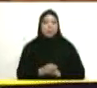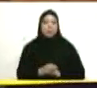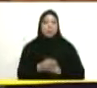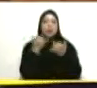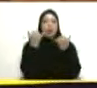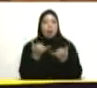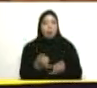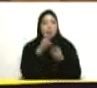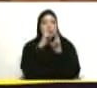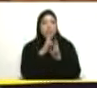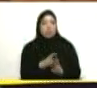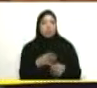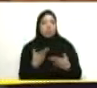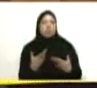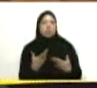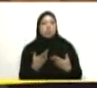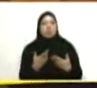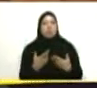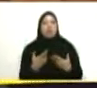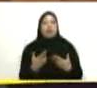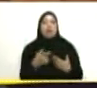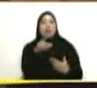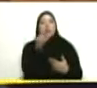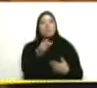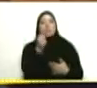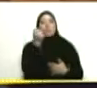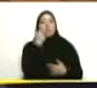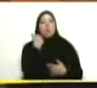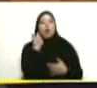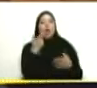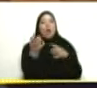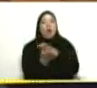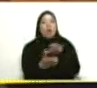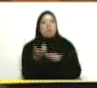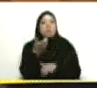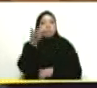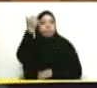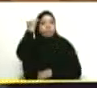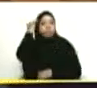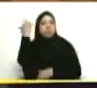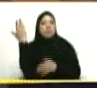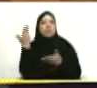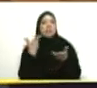Ahora resulta que doña Violencia pide más sanciones para Venezuela.